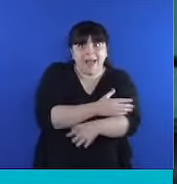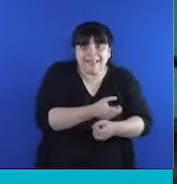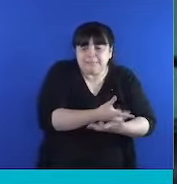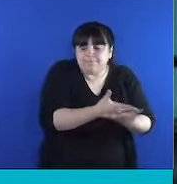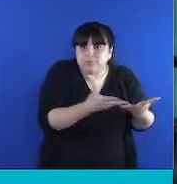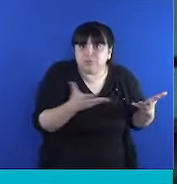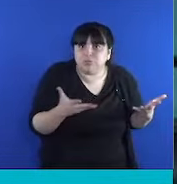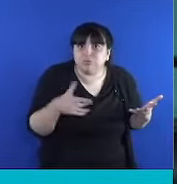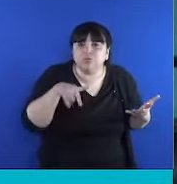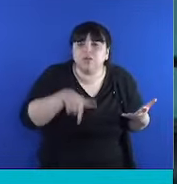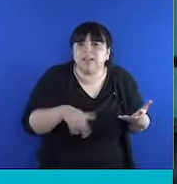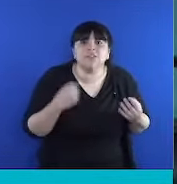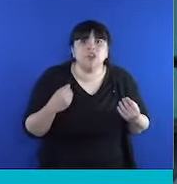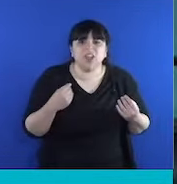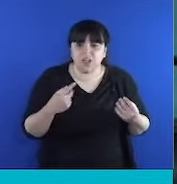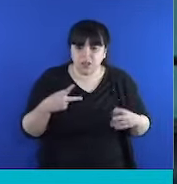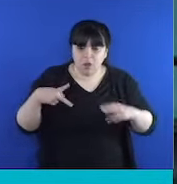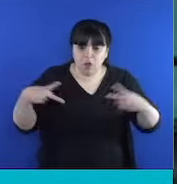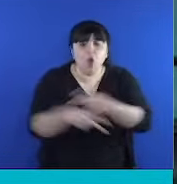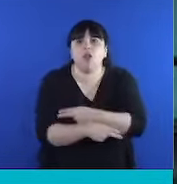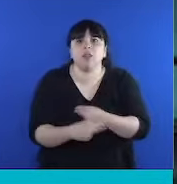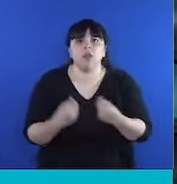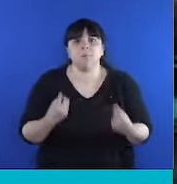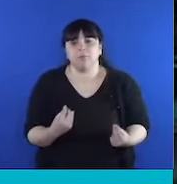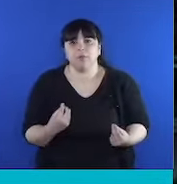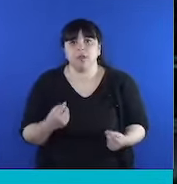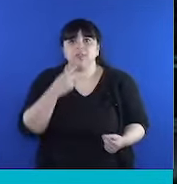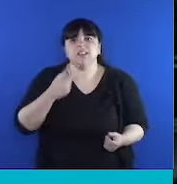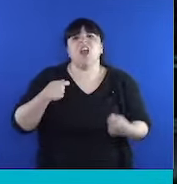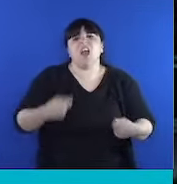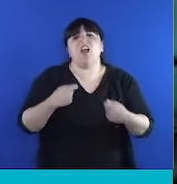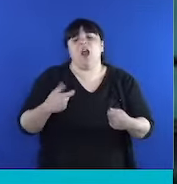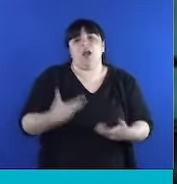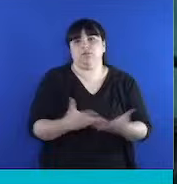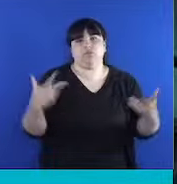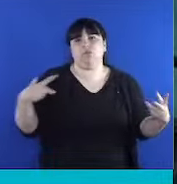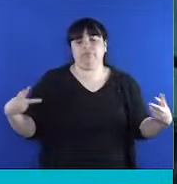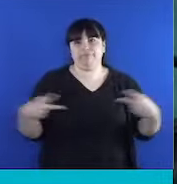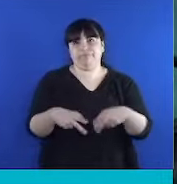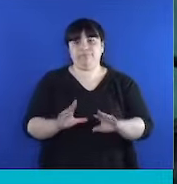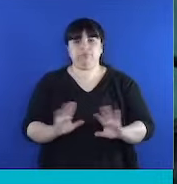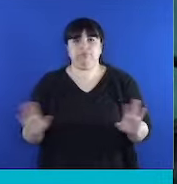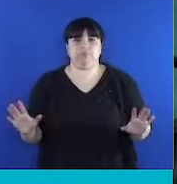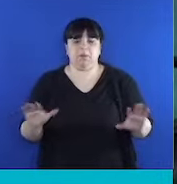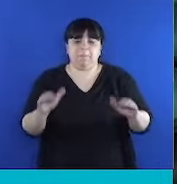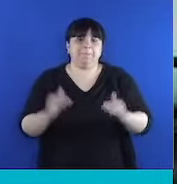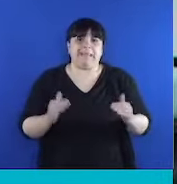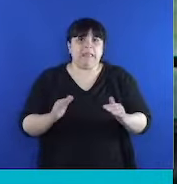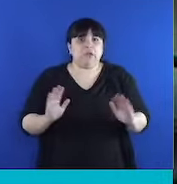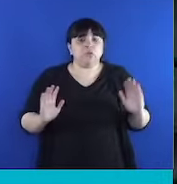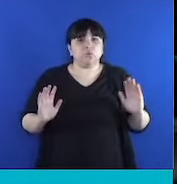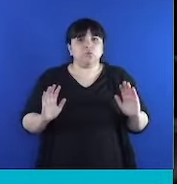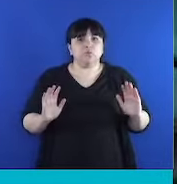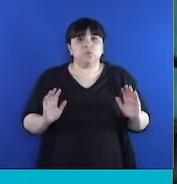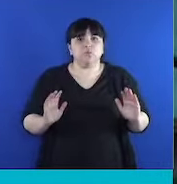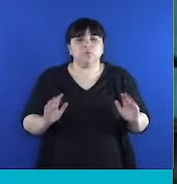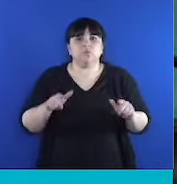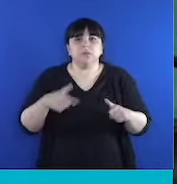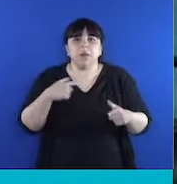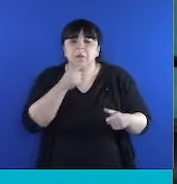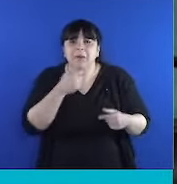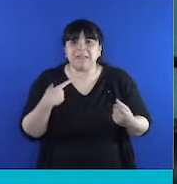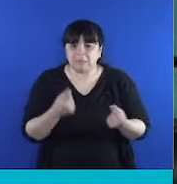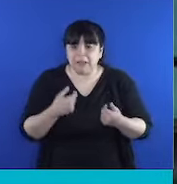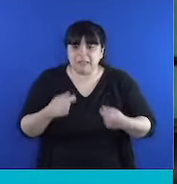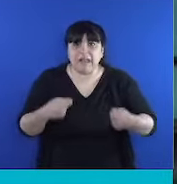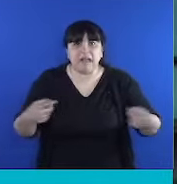en aras de la reducción del gasto público. Esa reducción del gasto público que pareciera por momentos